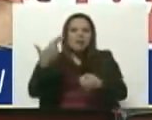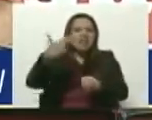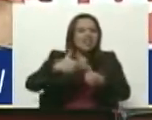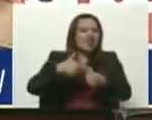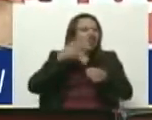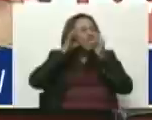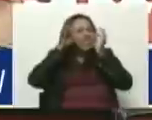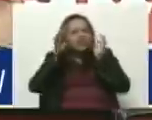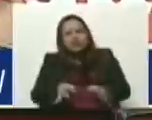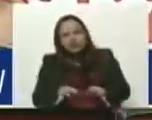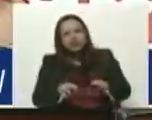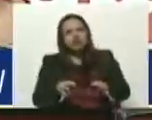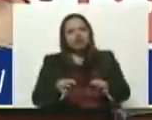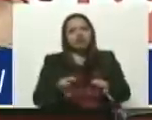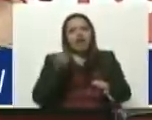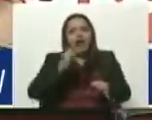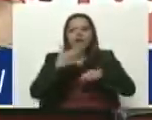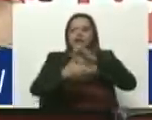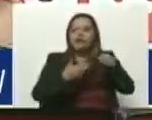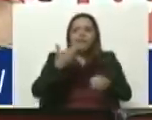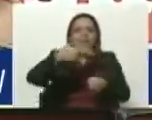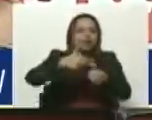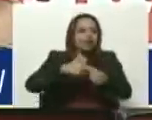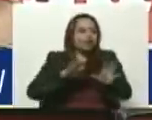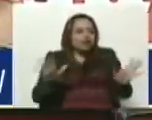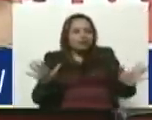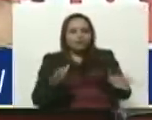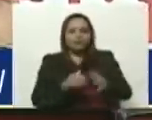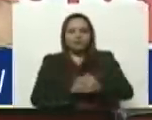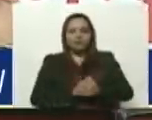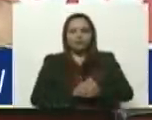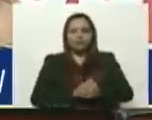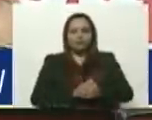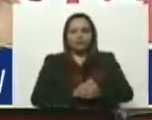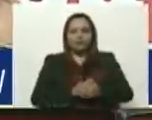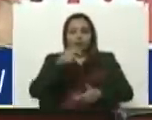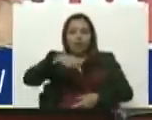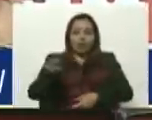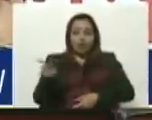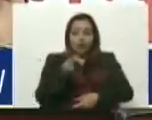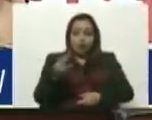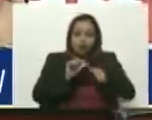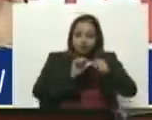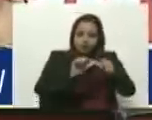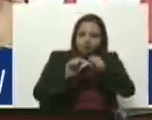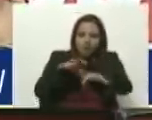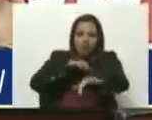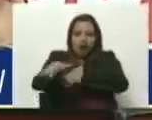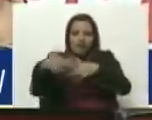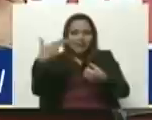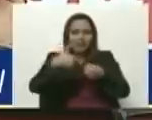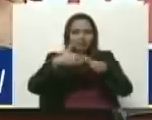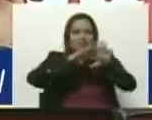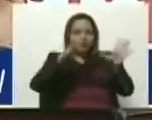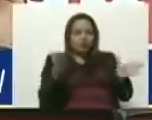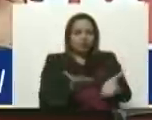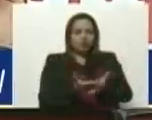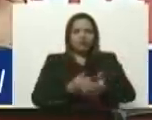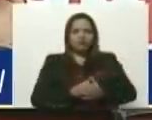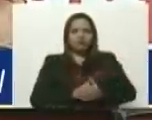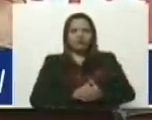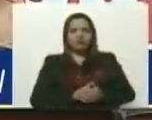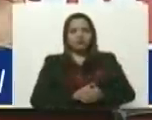seguro que lo van a tener y aquí venezuela sigue siendo la mayor reserva de petróleo del mundo